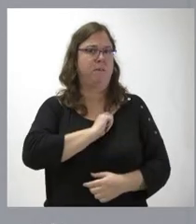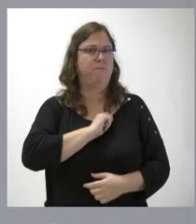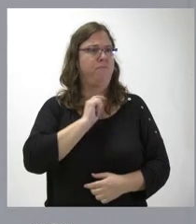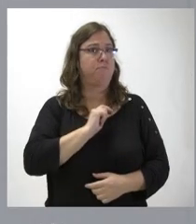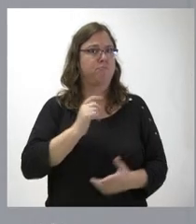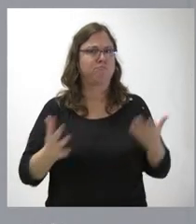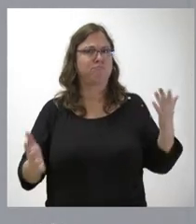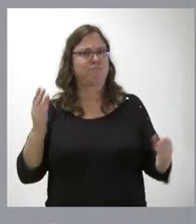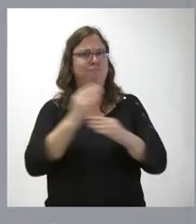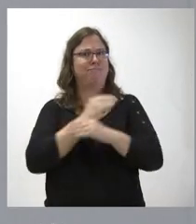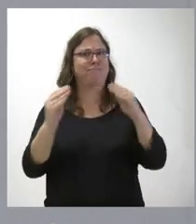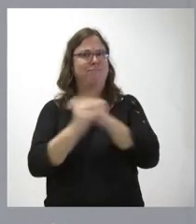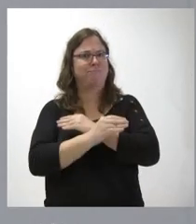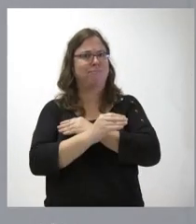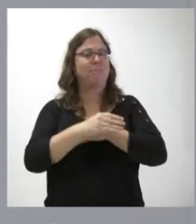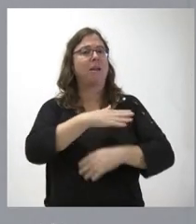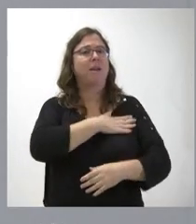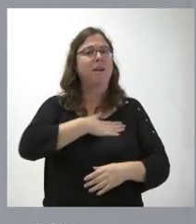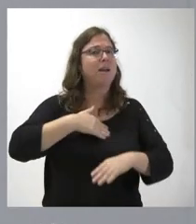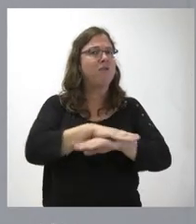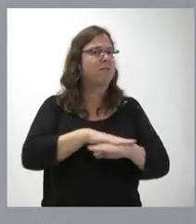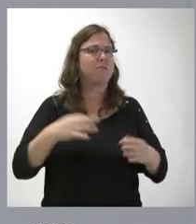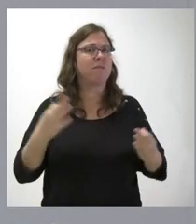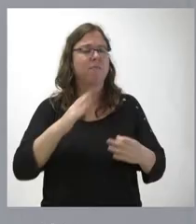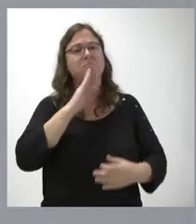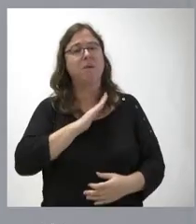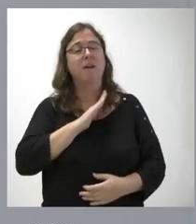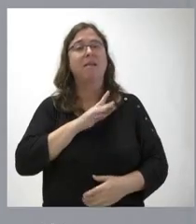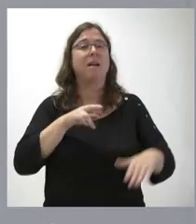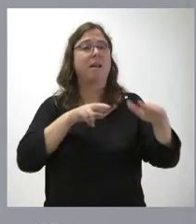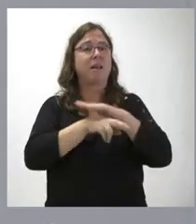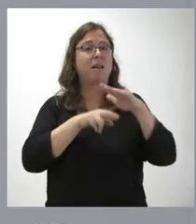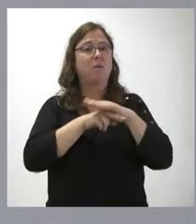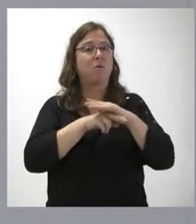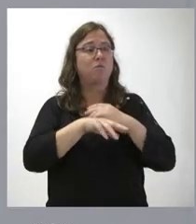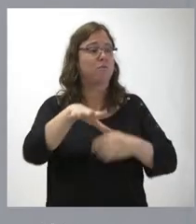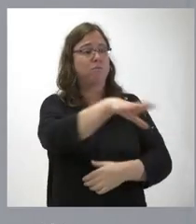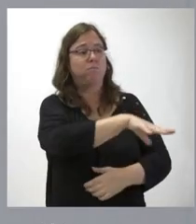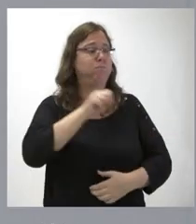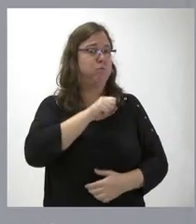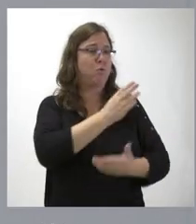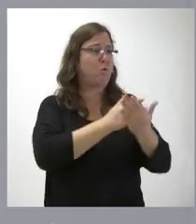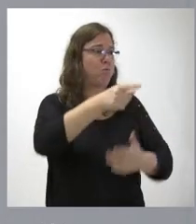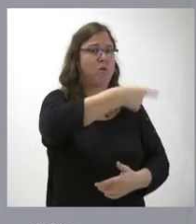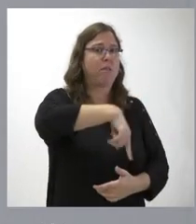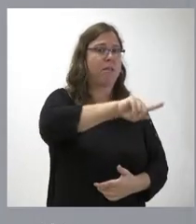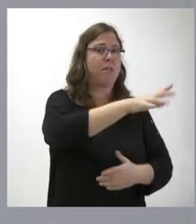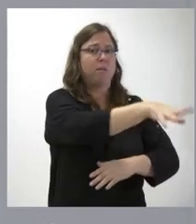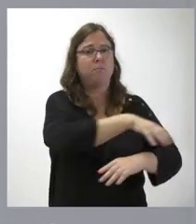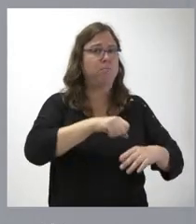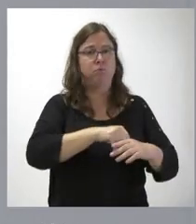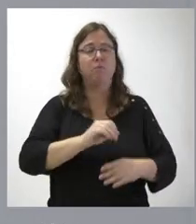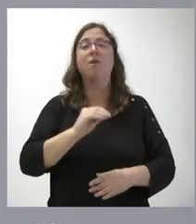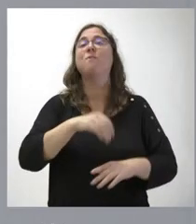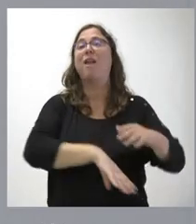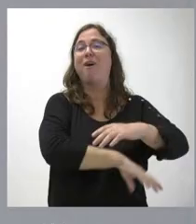paradoja parece que lo que quiere el gobierno es quitar recursos Al conjunto de comunidades autónomas para disponer de